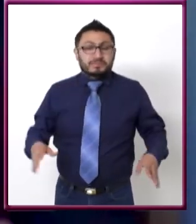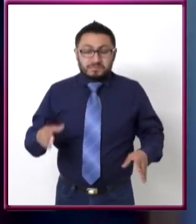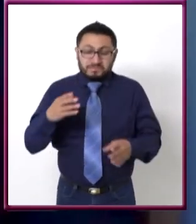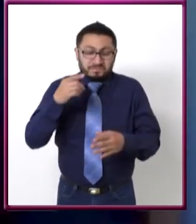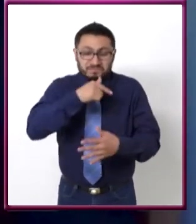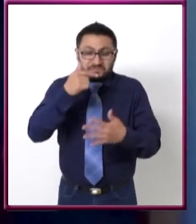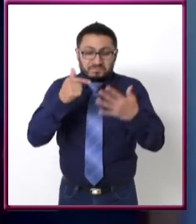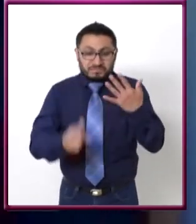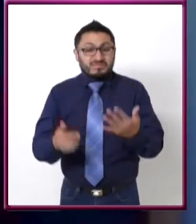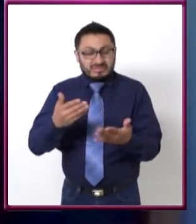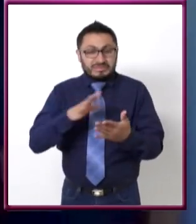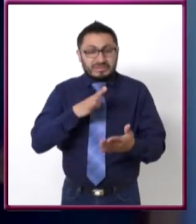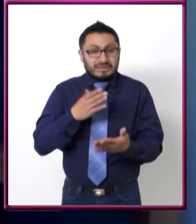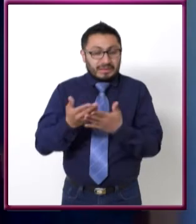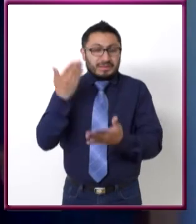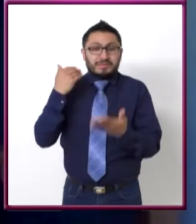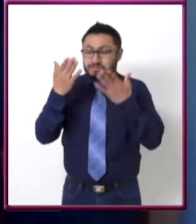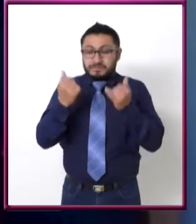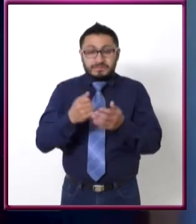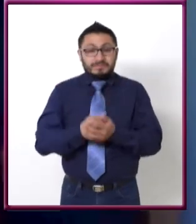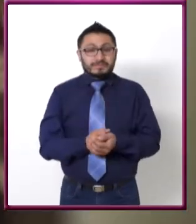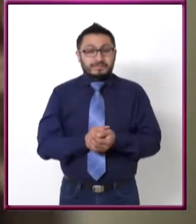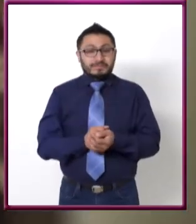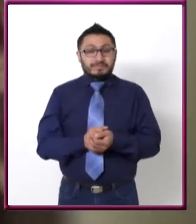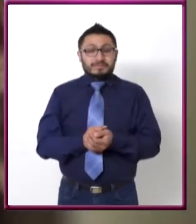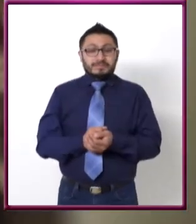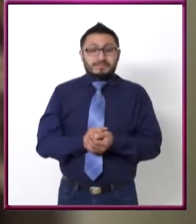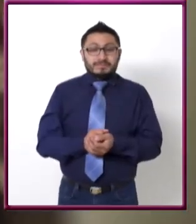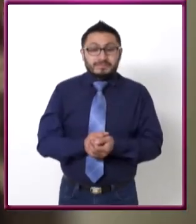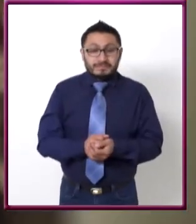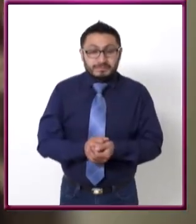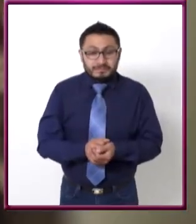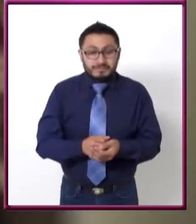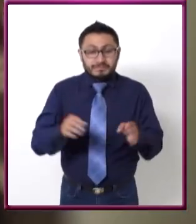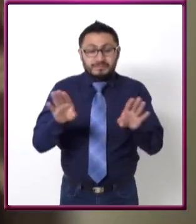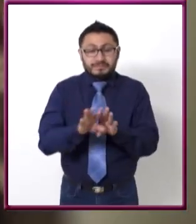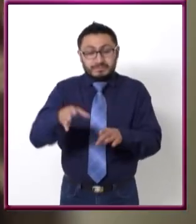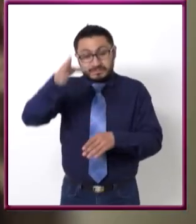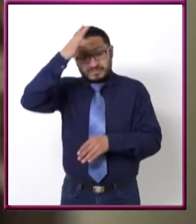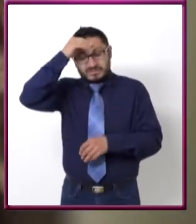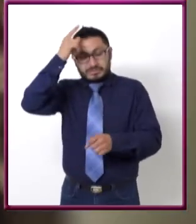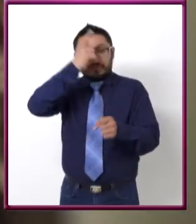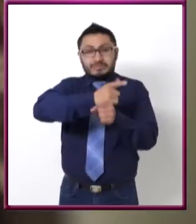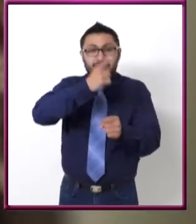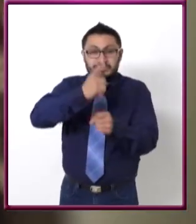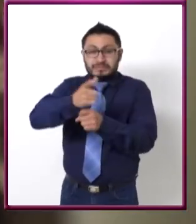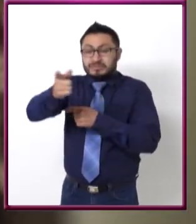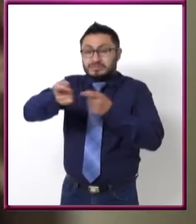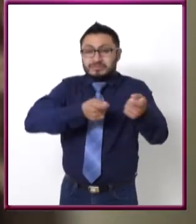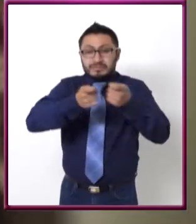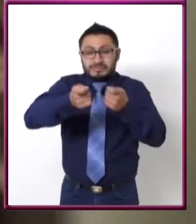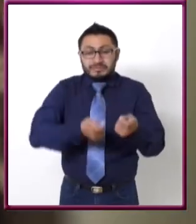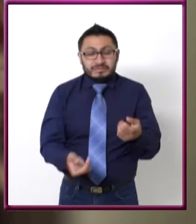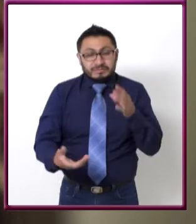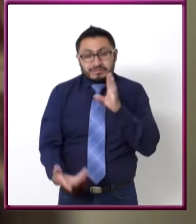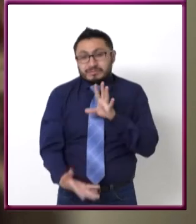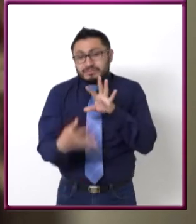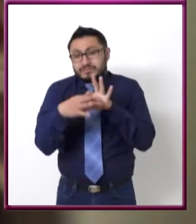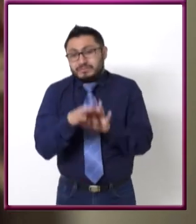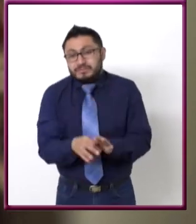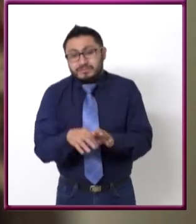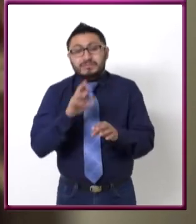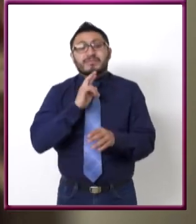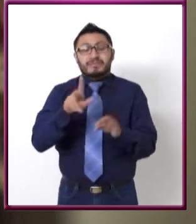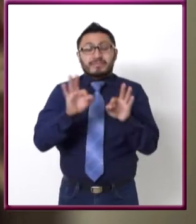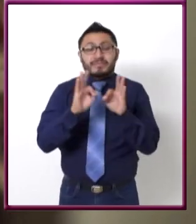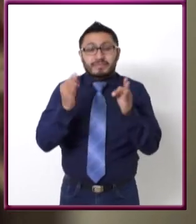muchos elementos ahora que antes no teníamos. ¿Y cómo podemos aprender a identificar, regular y